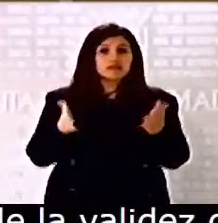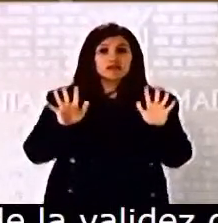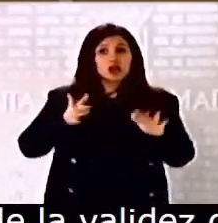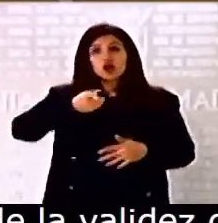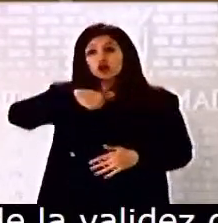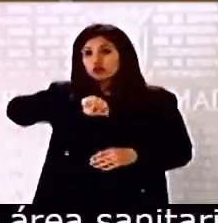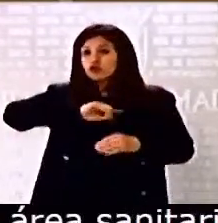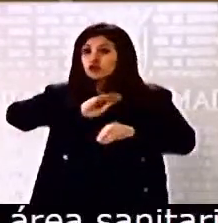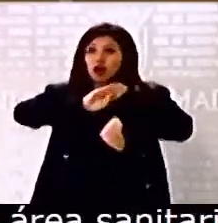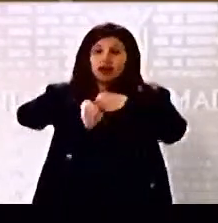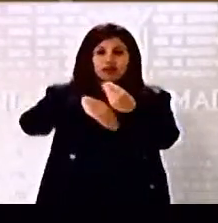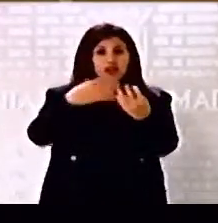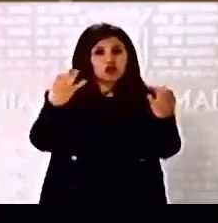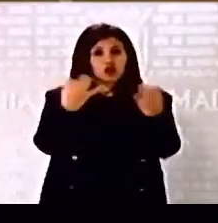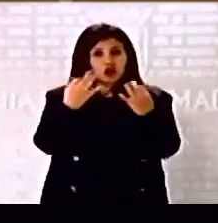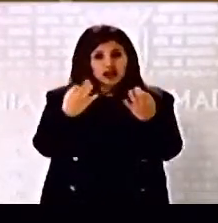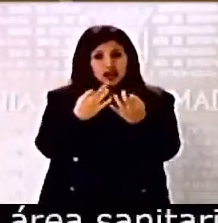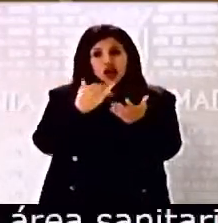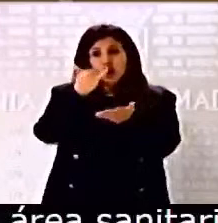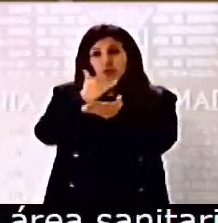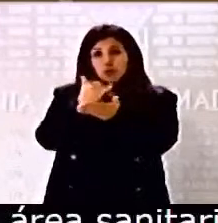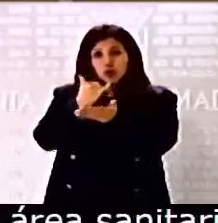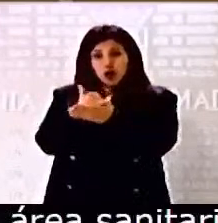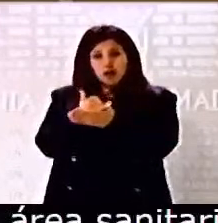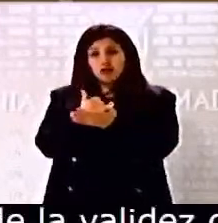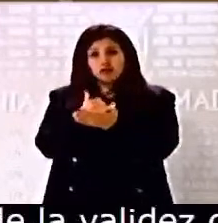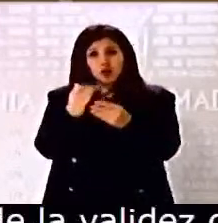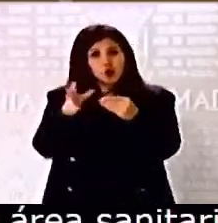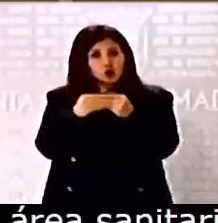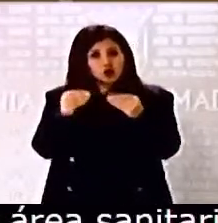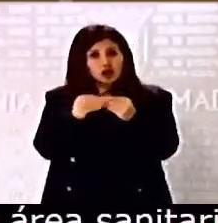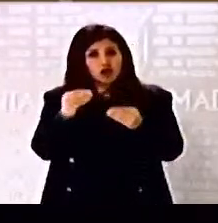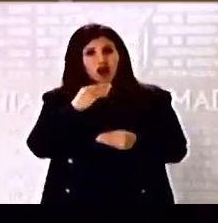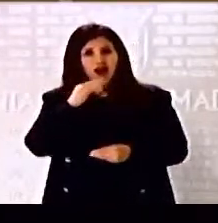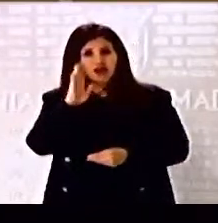estamos utilizando las pruebas de forma adecuada